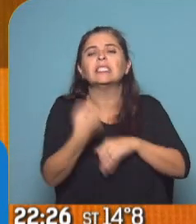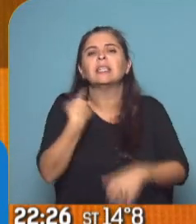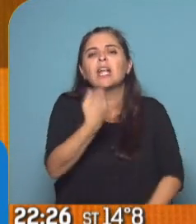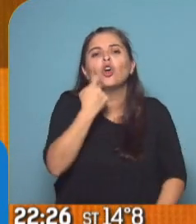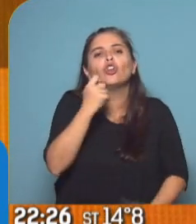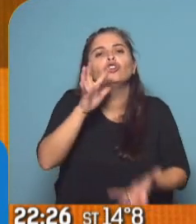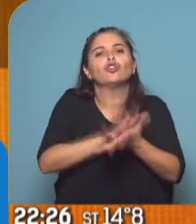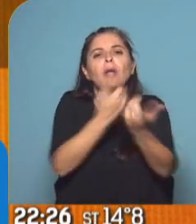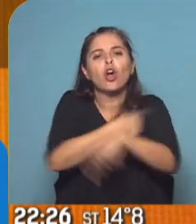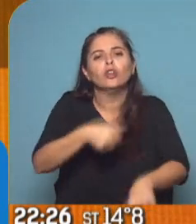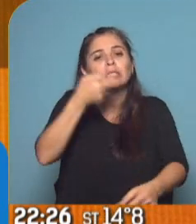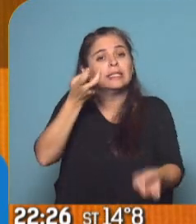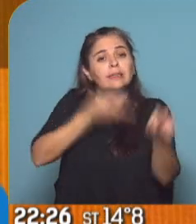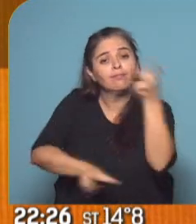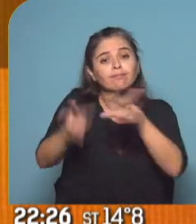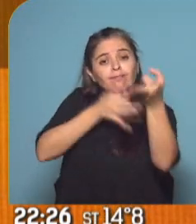sur